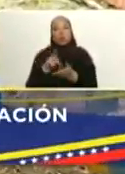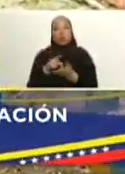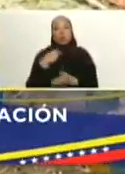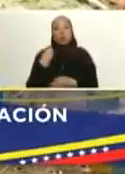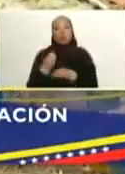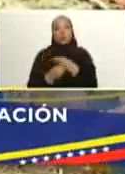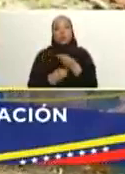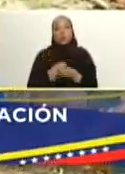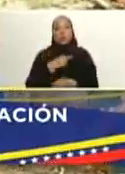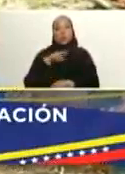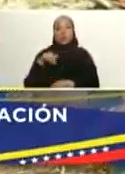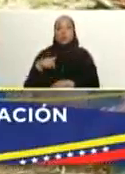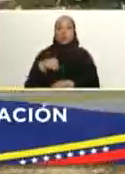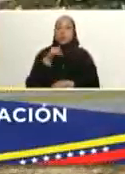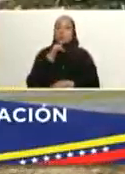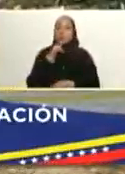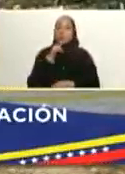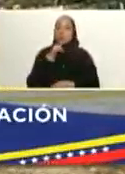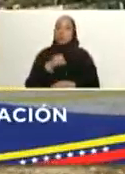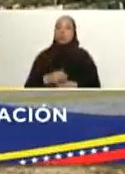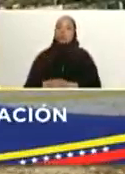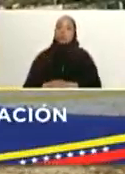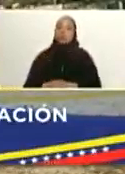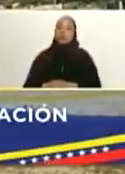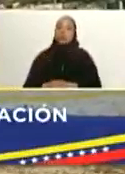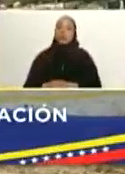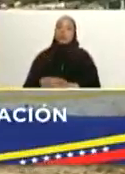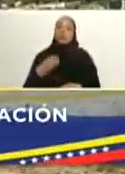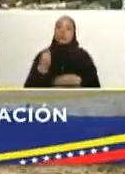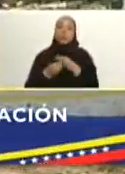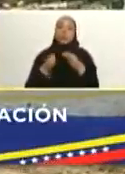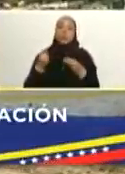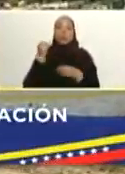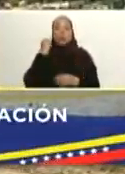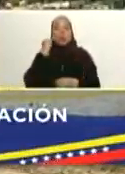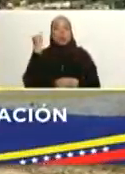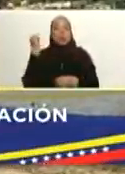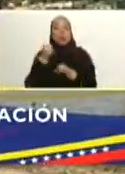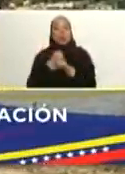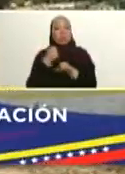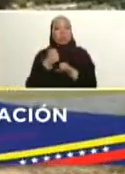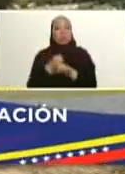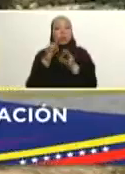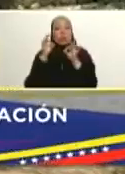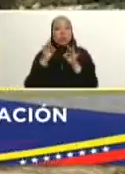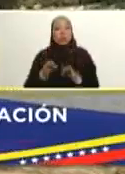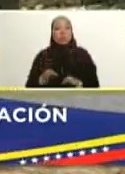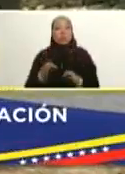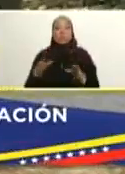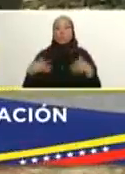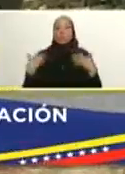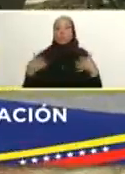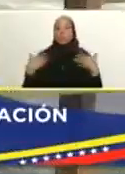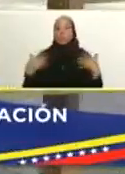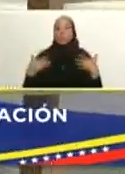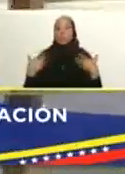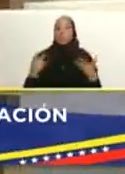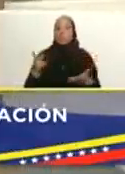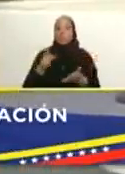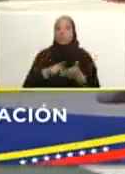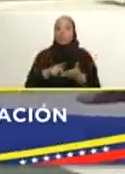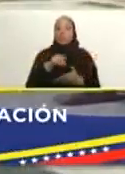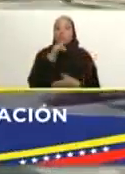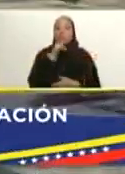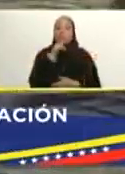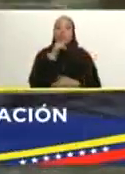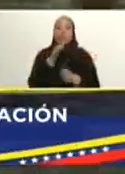pueblo venezolano, una idea que se tradujo en esperanza, una idea que se convirtió en esta alegría que nos encontramos en el Valle, pero